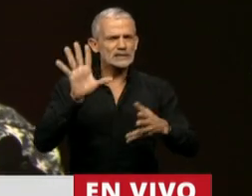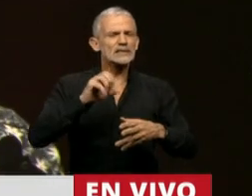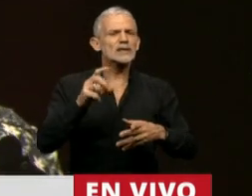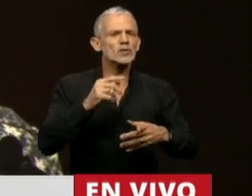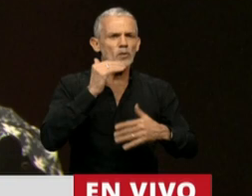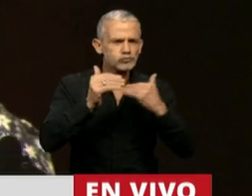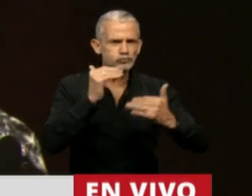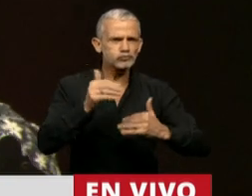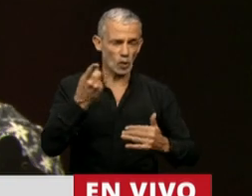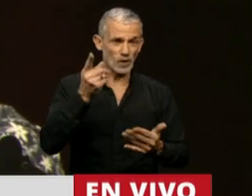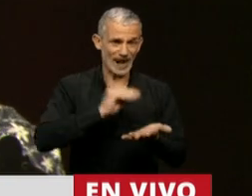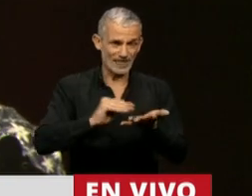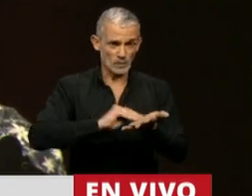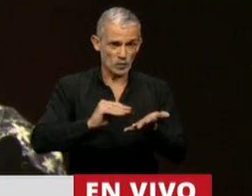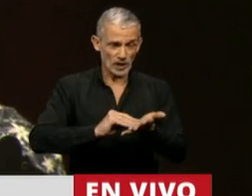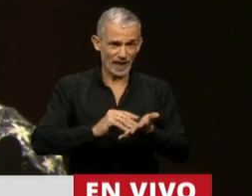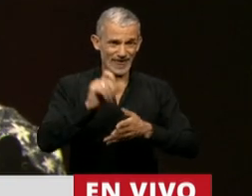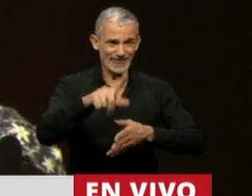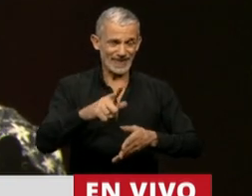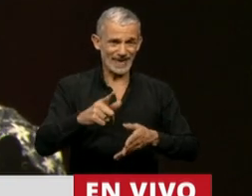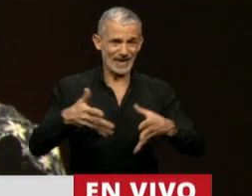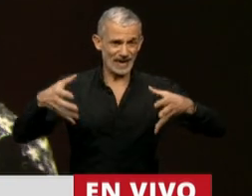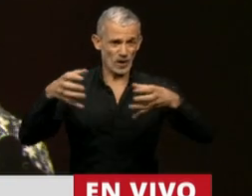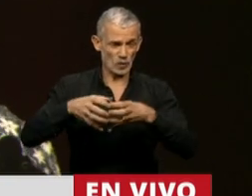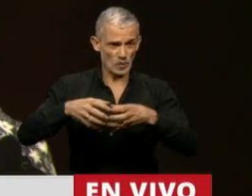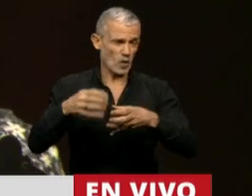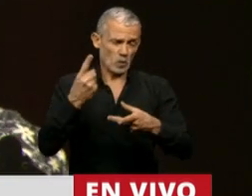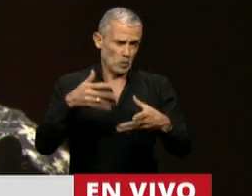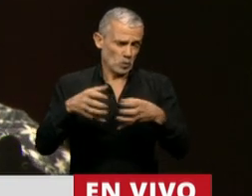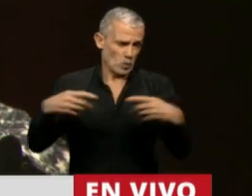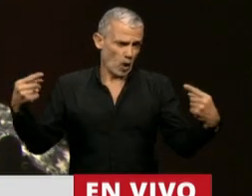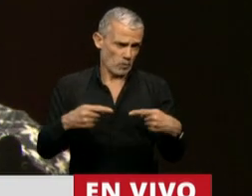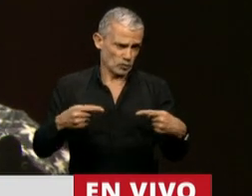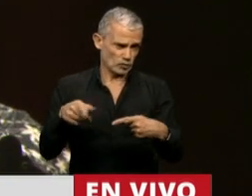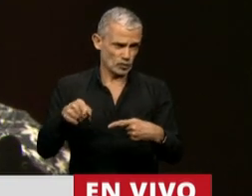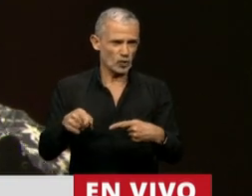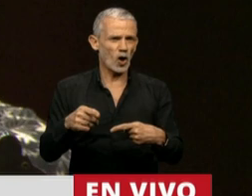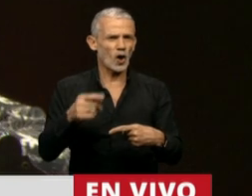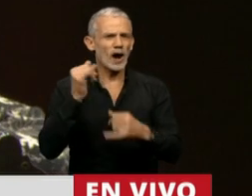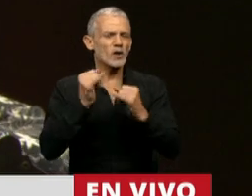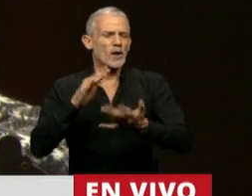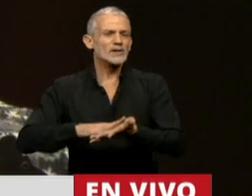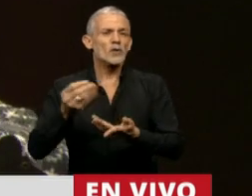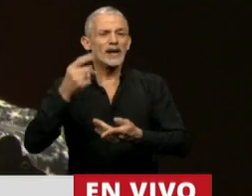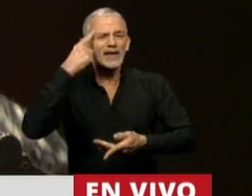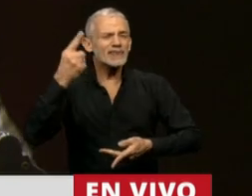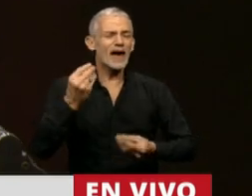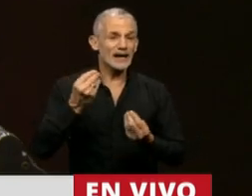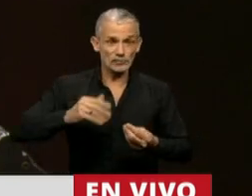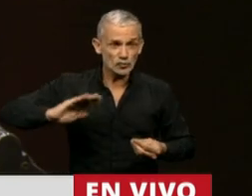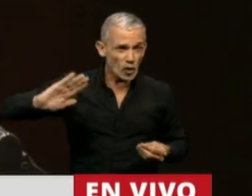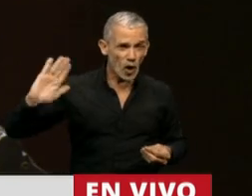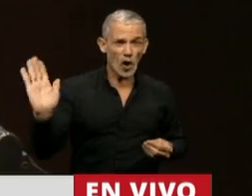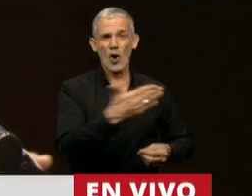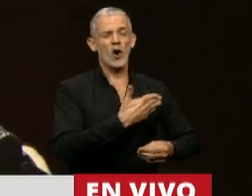mención de de lo que una diputada del del bloque de uno de los bloques opositores mencionaba sobre esta idea de que todo el